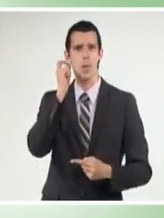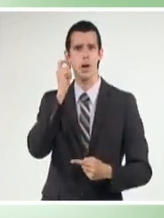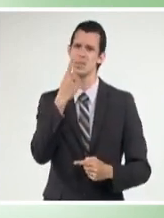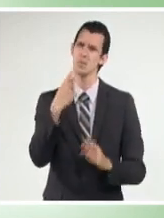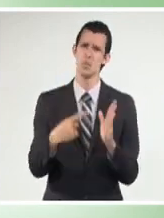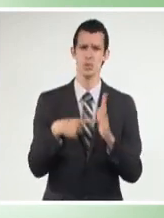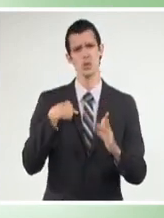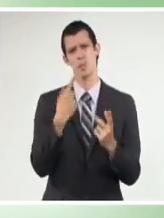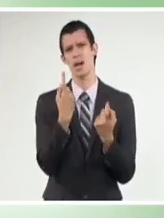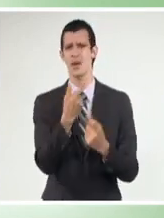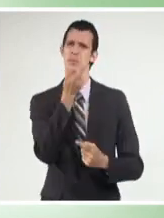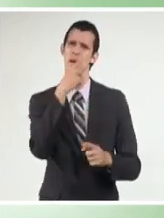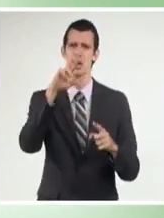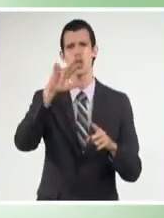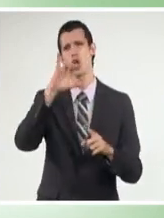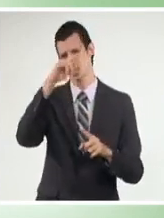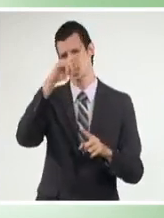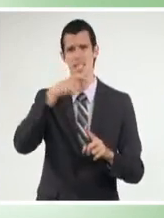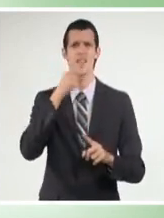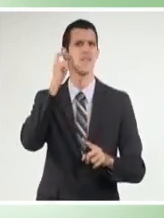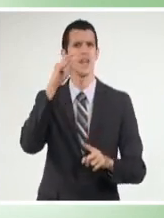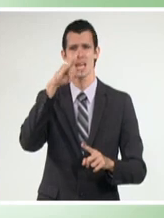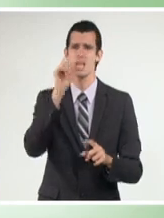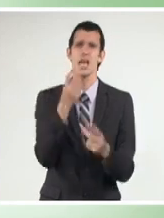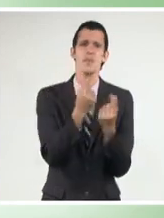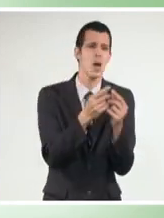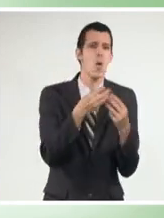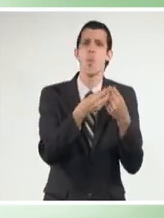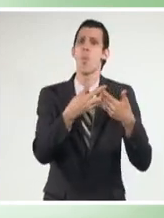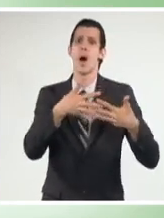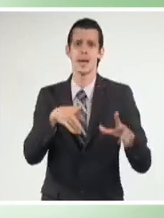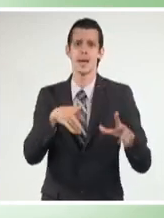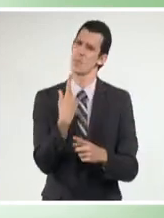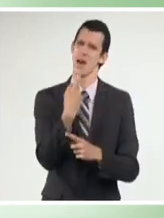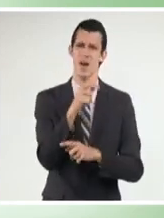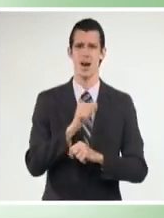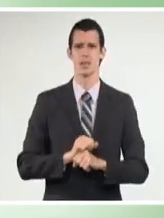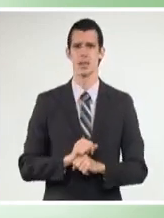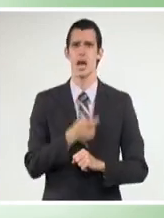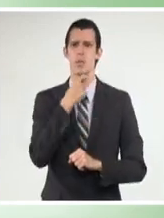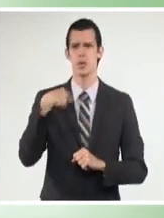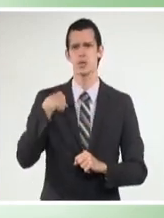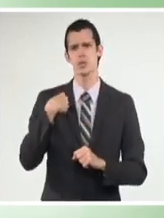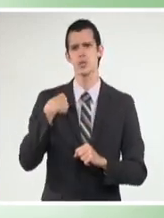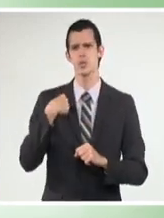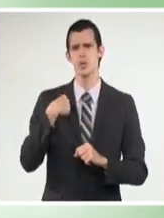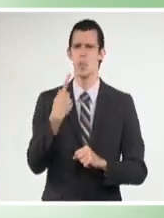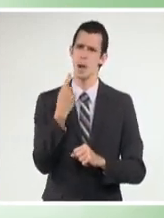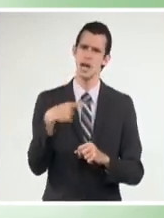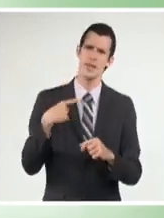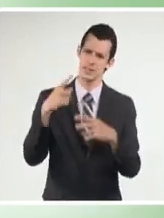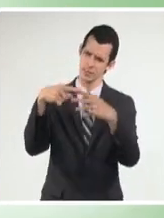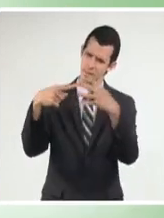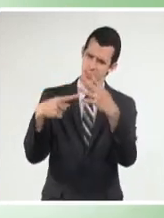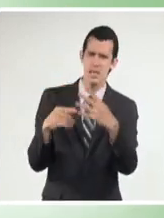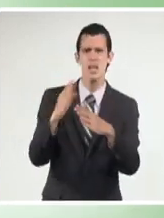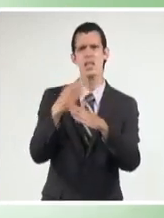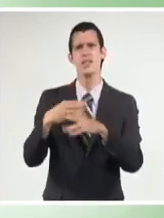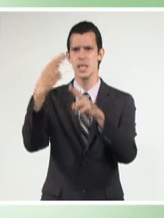que lo tenga, precio que sea. Buenas tardes, grupo, soy nueva. Necesito con urgencia amoxicilina, ciprofloxacina